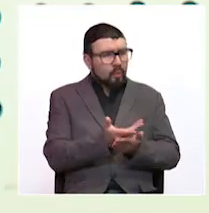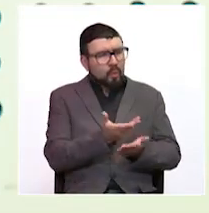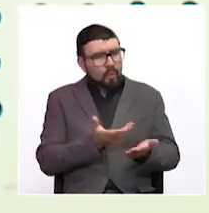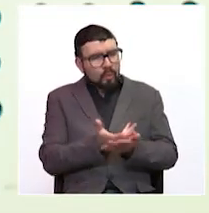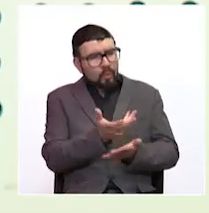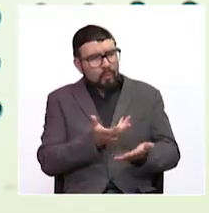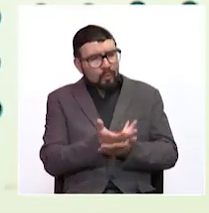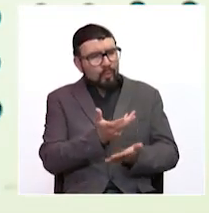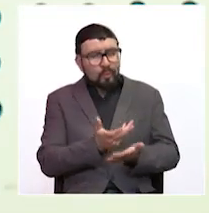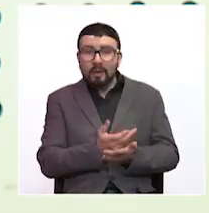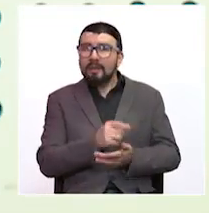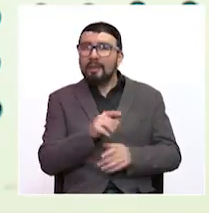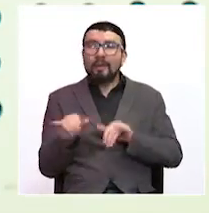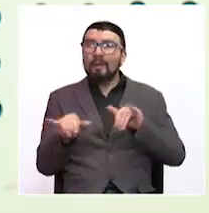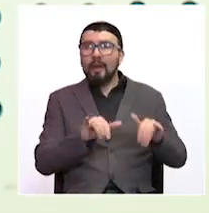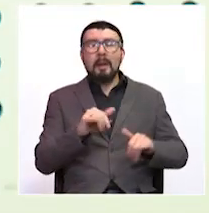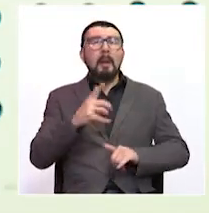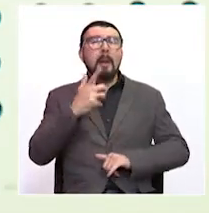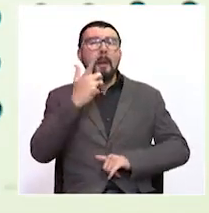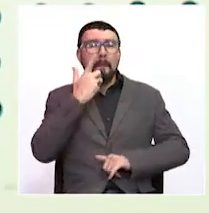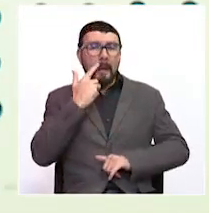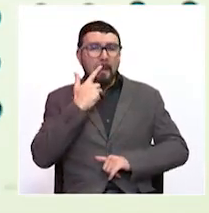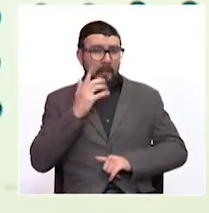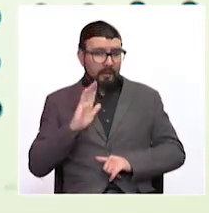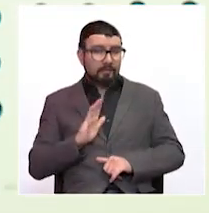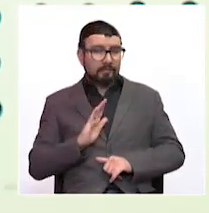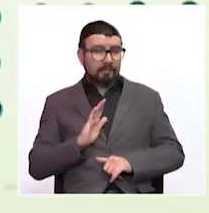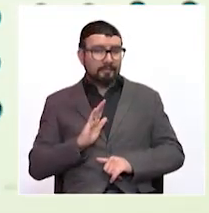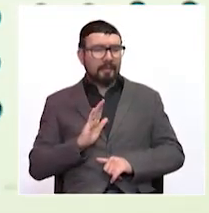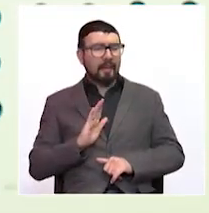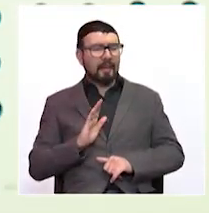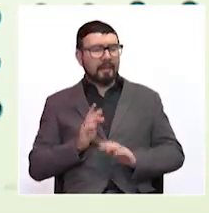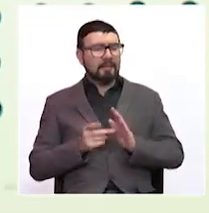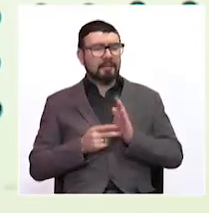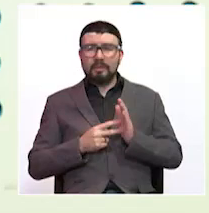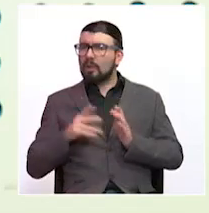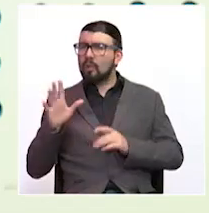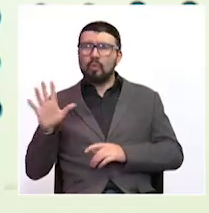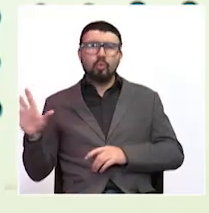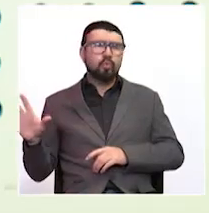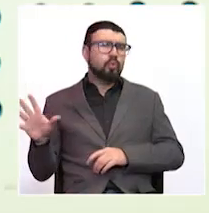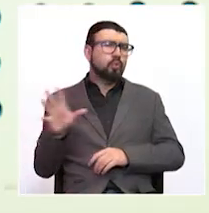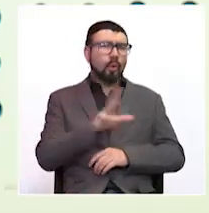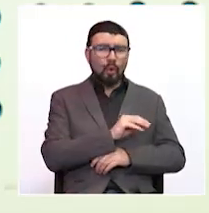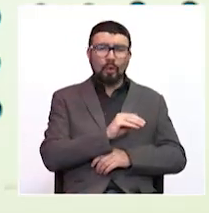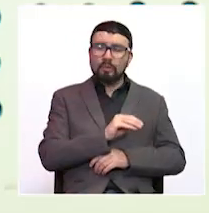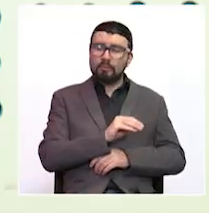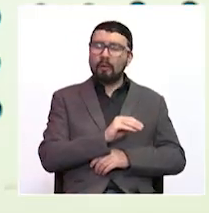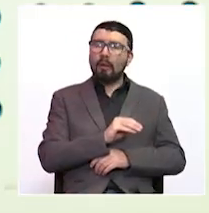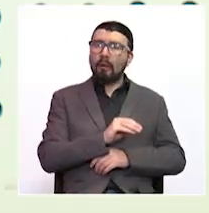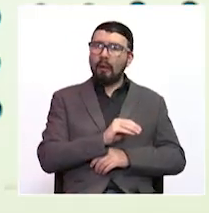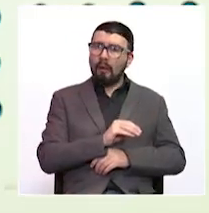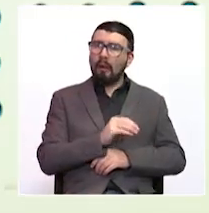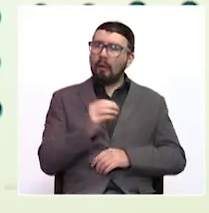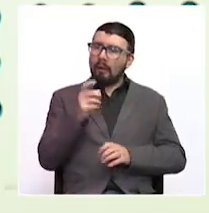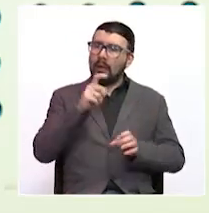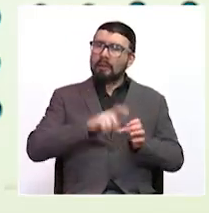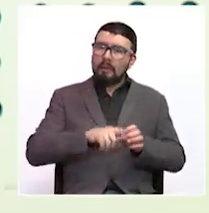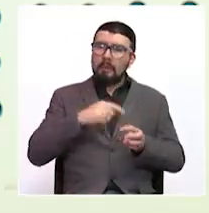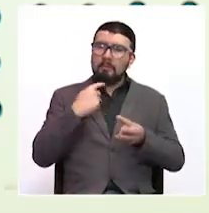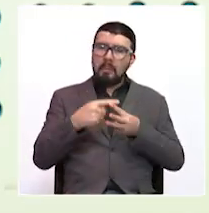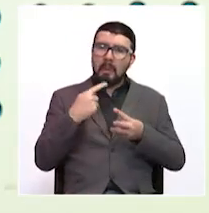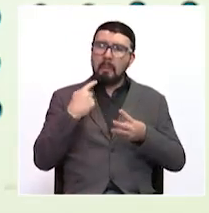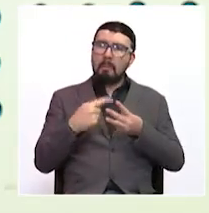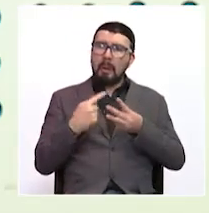comportando como un padre esto quiere decir que todos los seres humanos nos manifestamos en esos tres tipos de